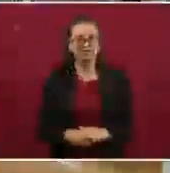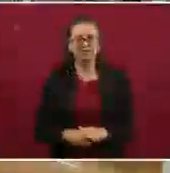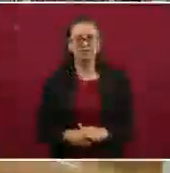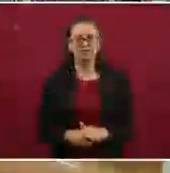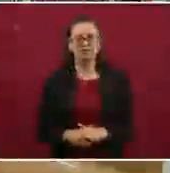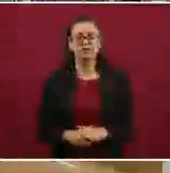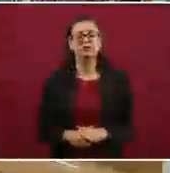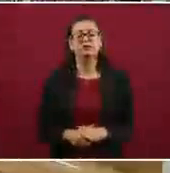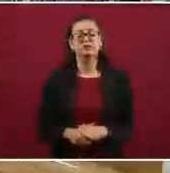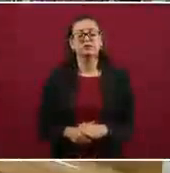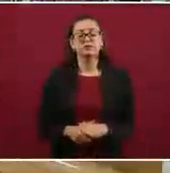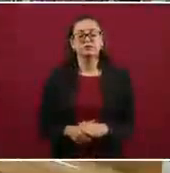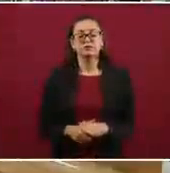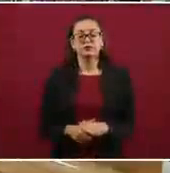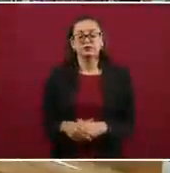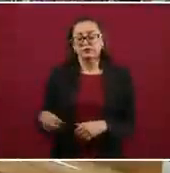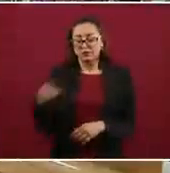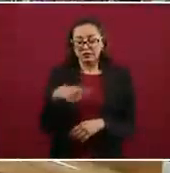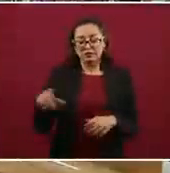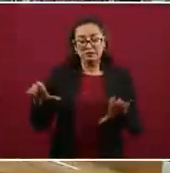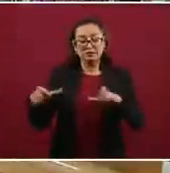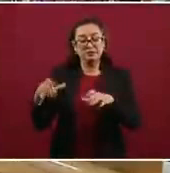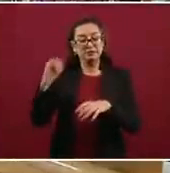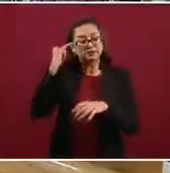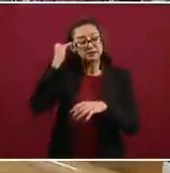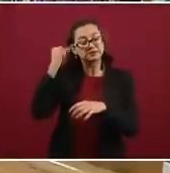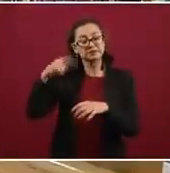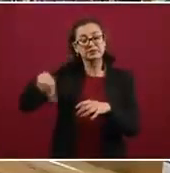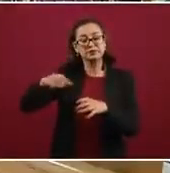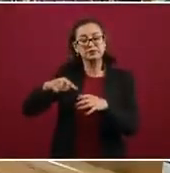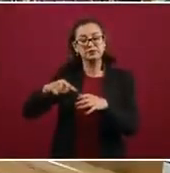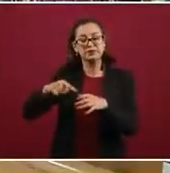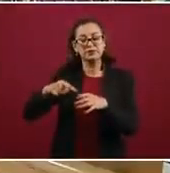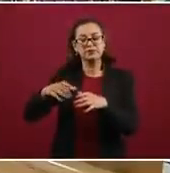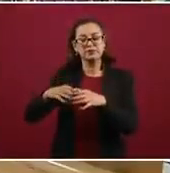Bueno, los indios laboríos son una categoría